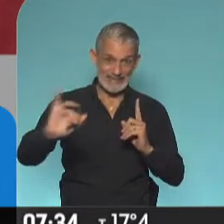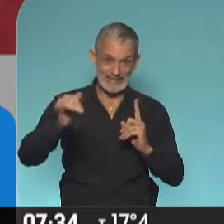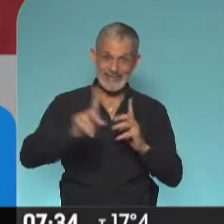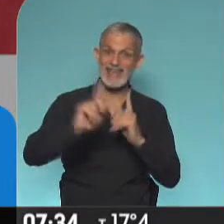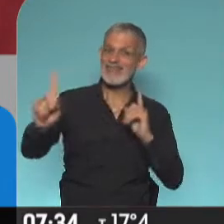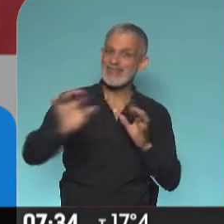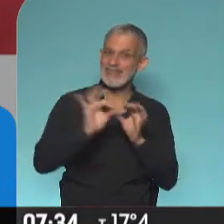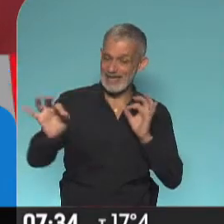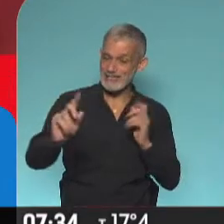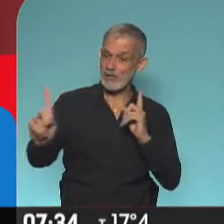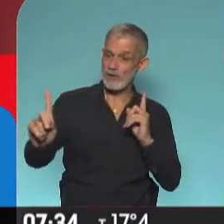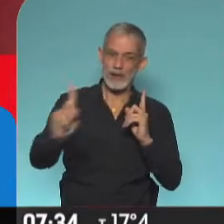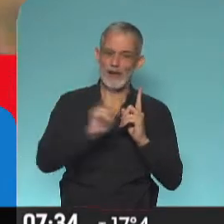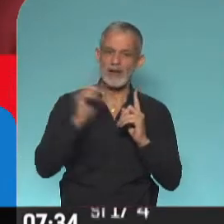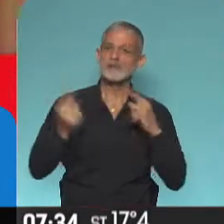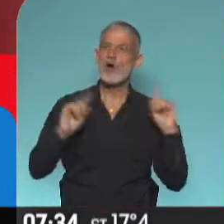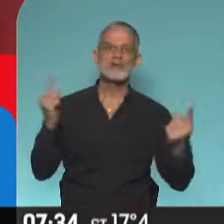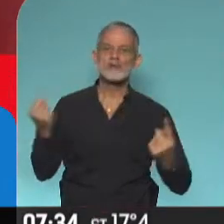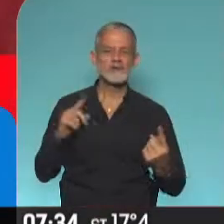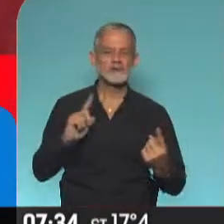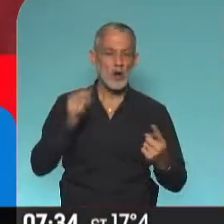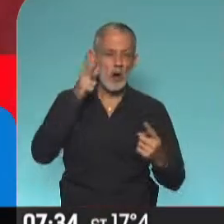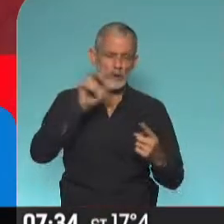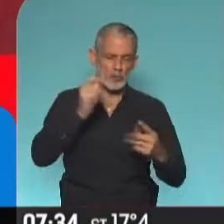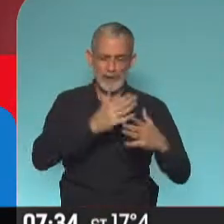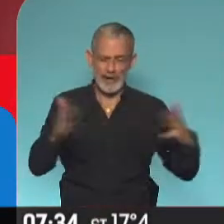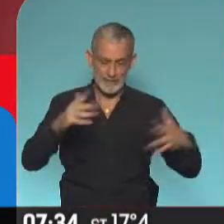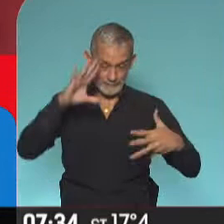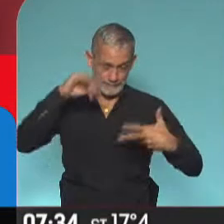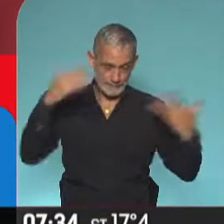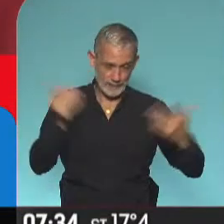aislamiento. 7 meses más tarde, 8 meses más tarde, no sé cuánto ha pasado ya,